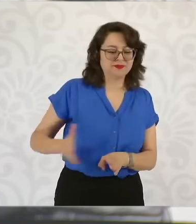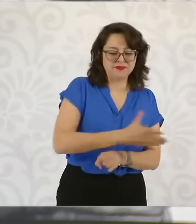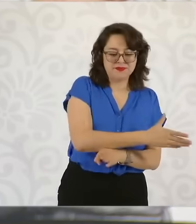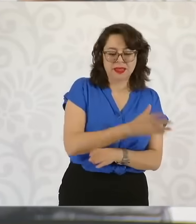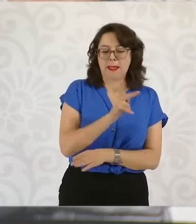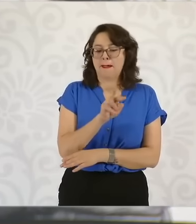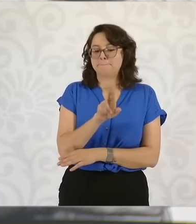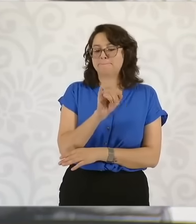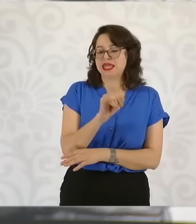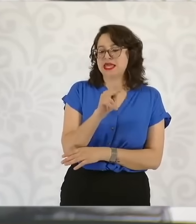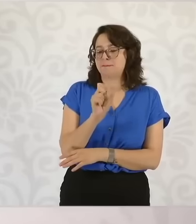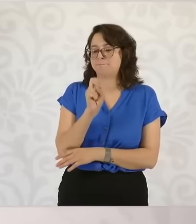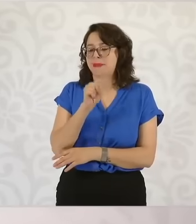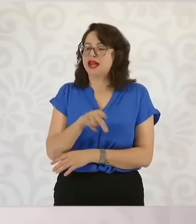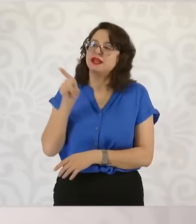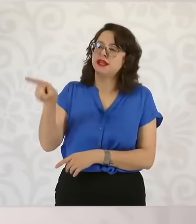pues el presidente